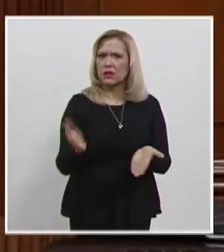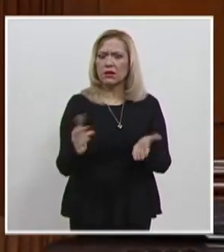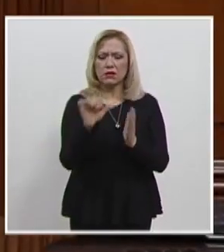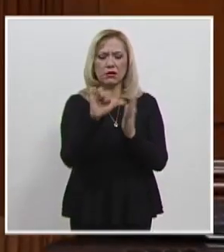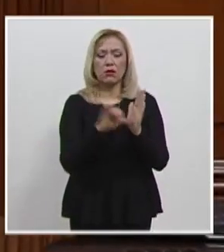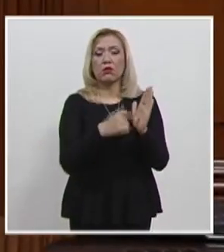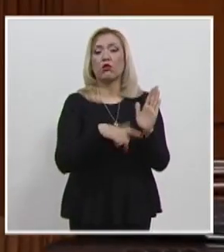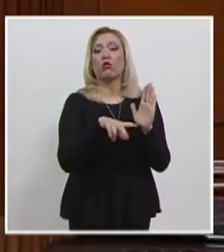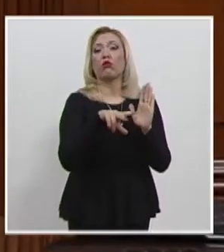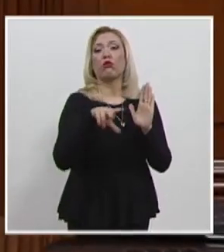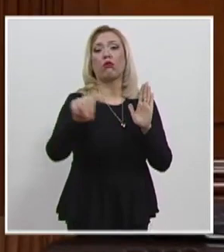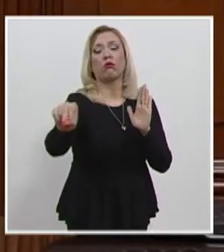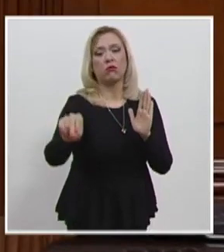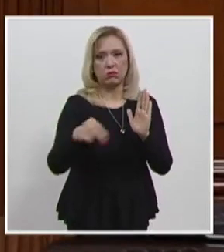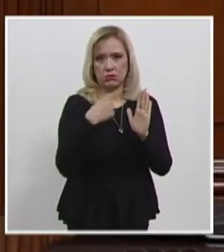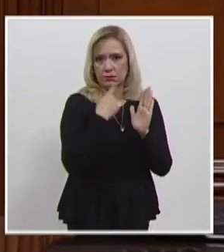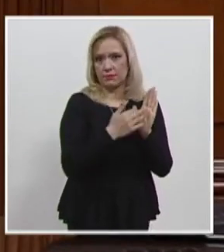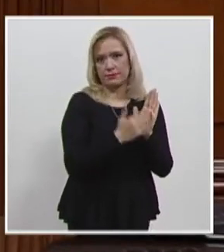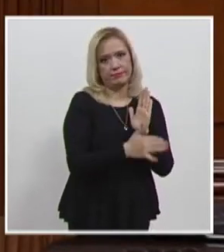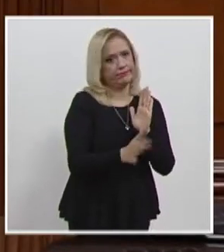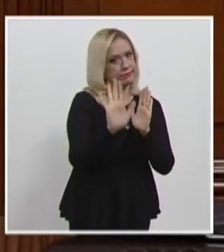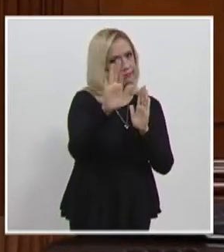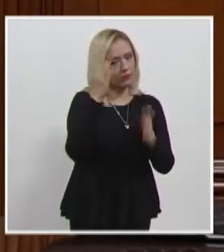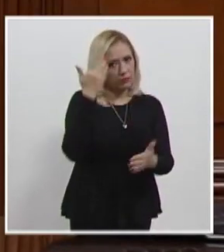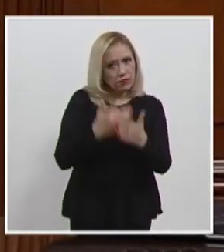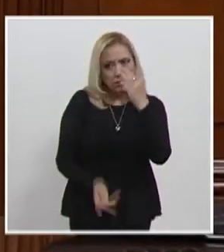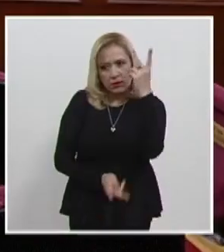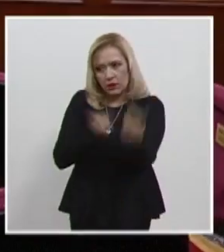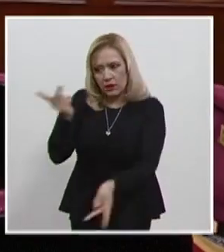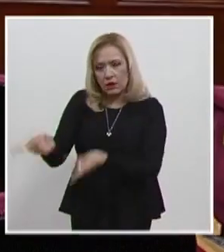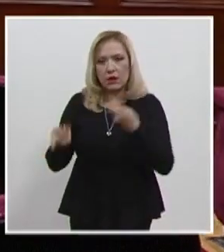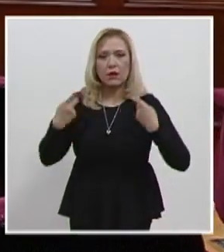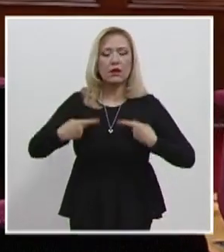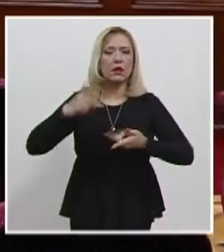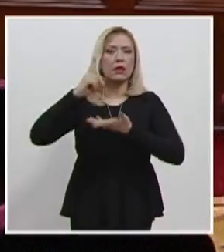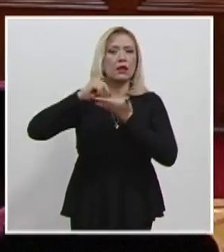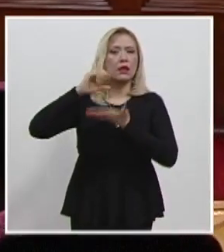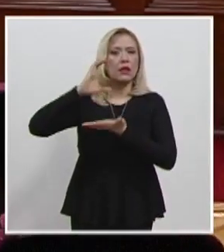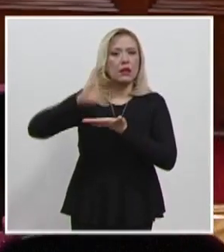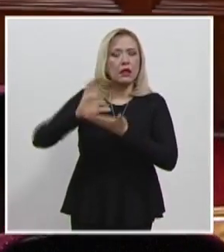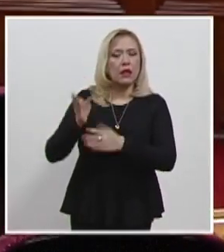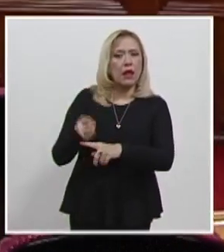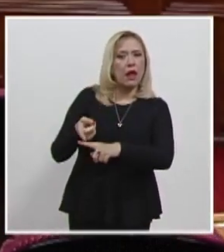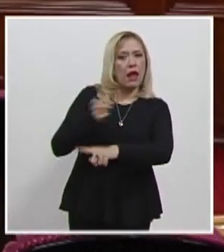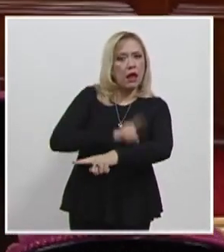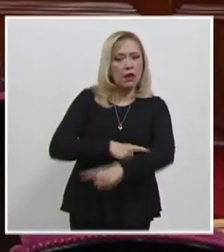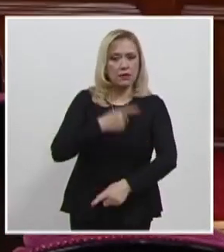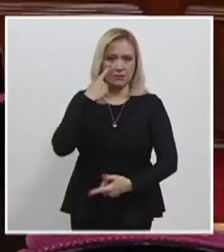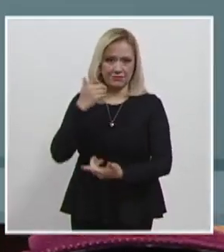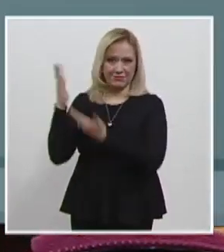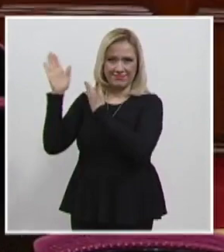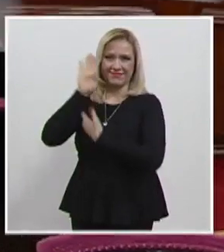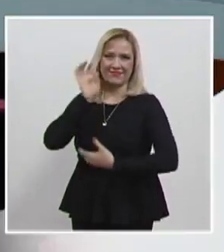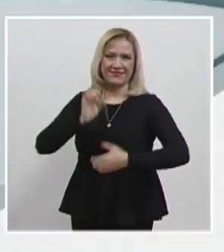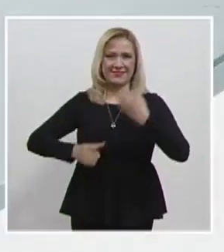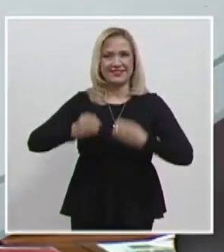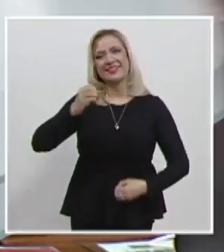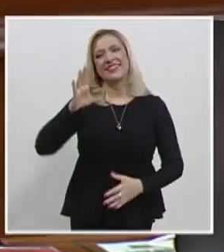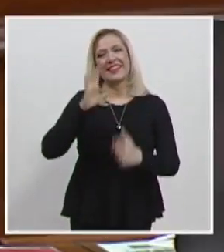porque no hubo consulta previa a personas con discapacidad escuchemos al ministro ponente Javier laines